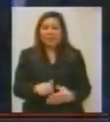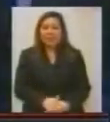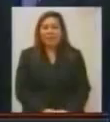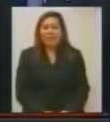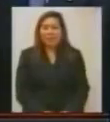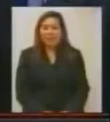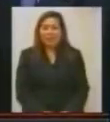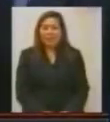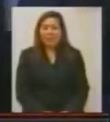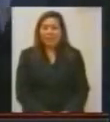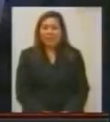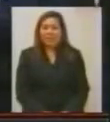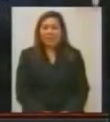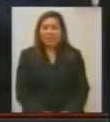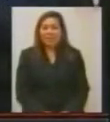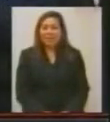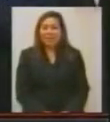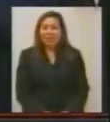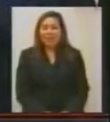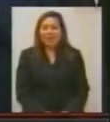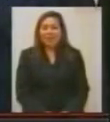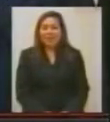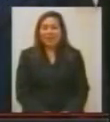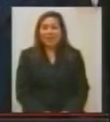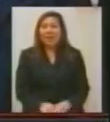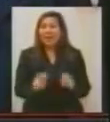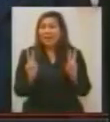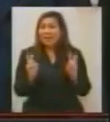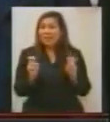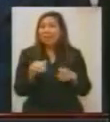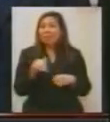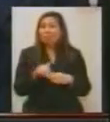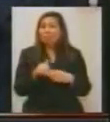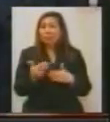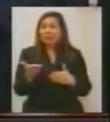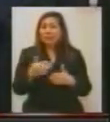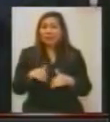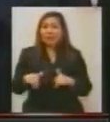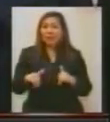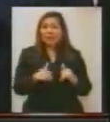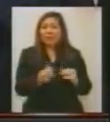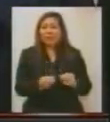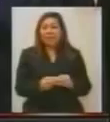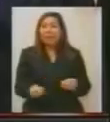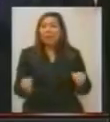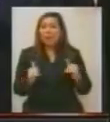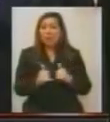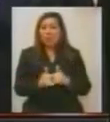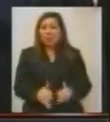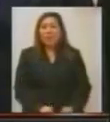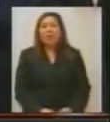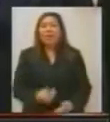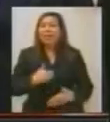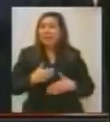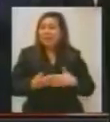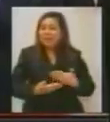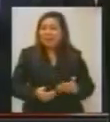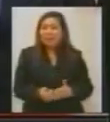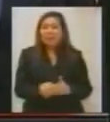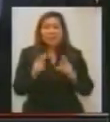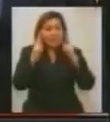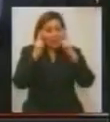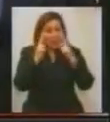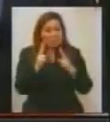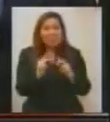Congreso. Bueno, el tema ha sido elegido por unanimidad, ha sido discutido por unanimidad y es una tradición que eso se